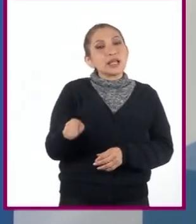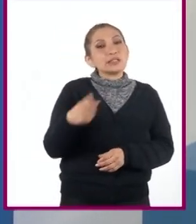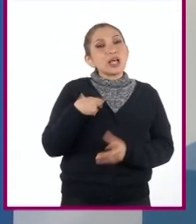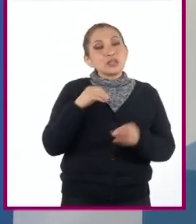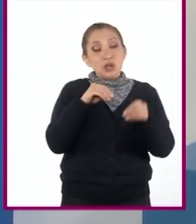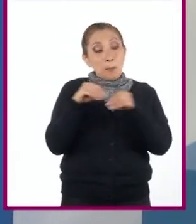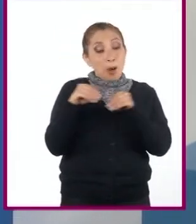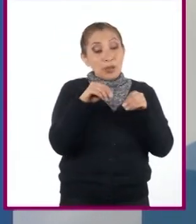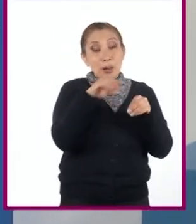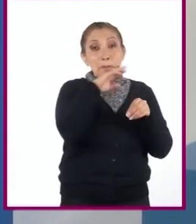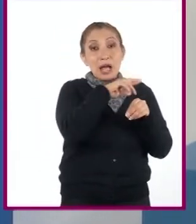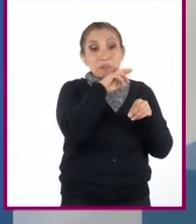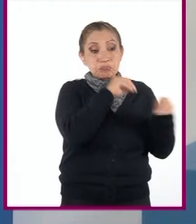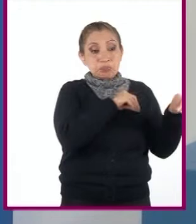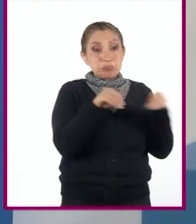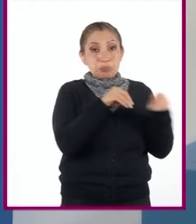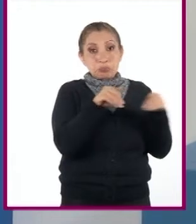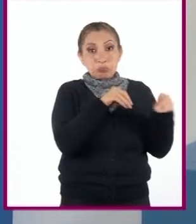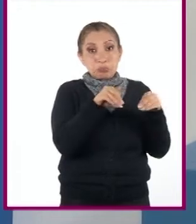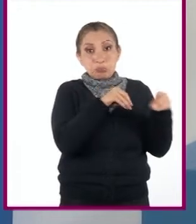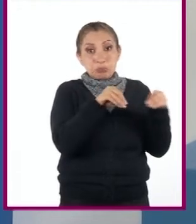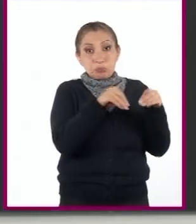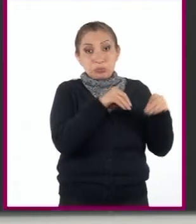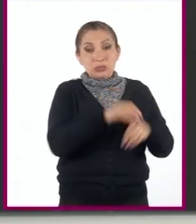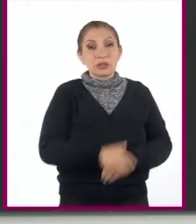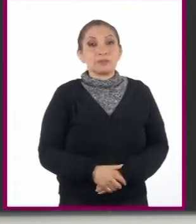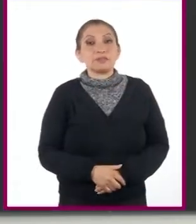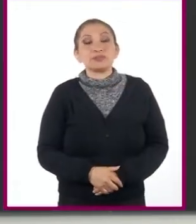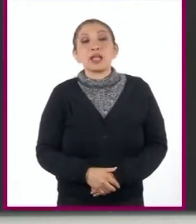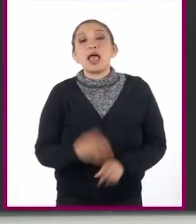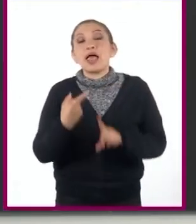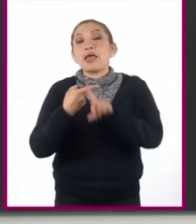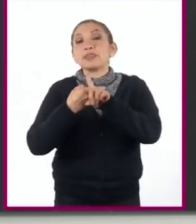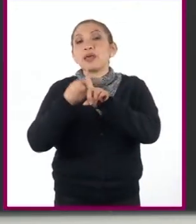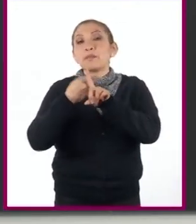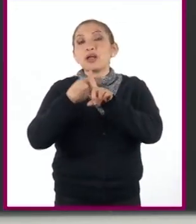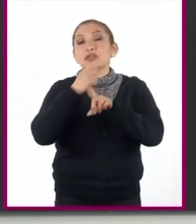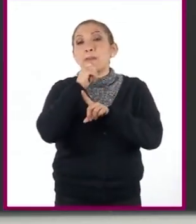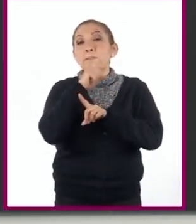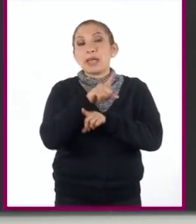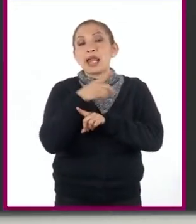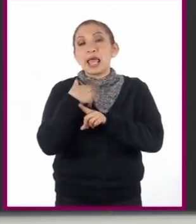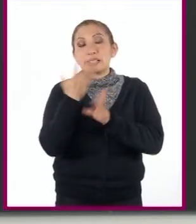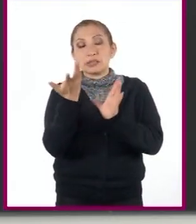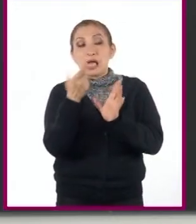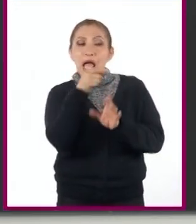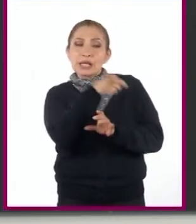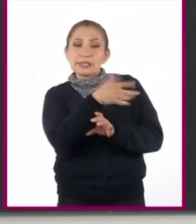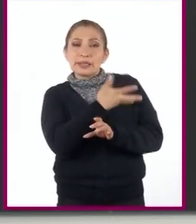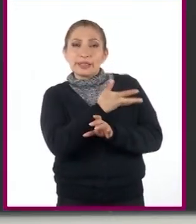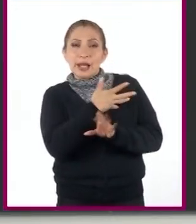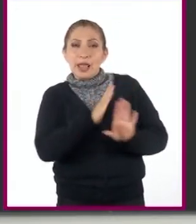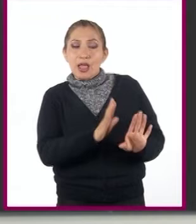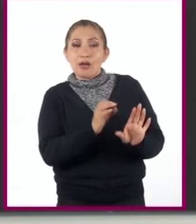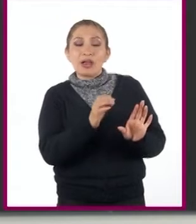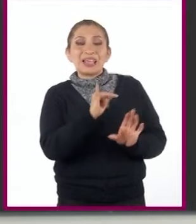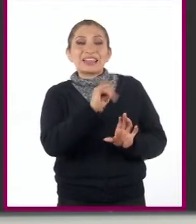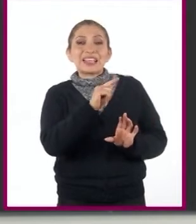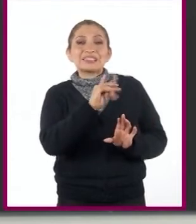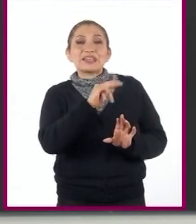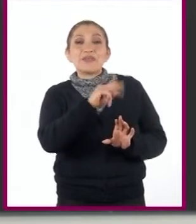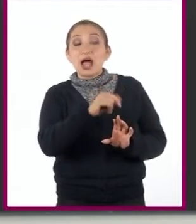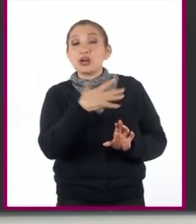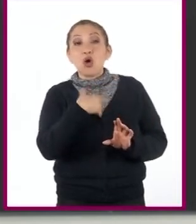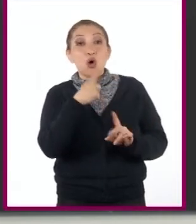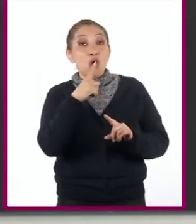están moviéndose a una velocidad muy alta. La temperatura también es una propiedad intensiva. Esto significa que